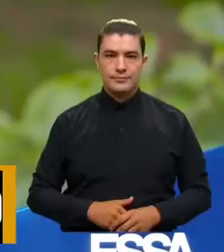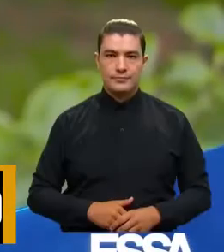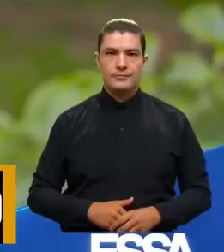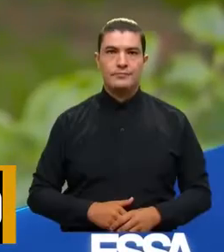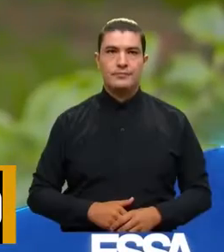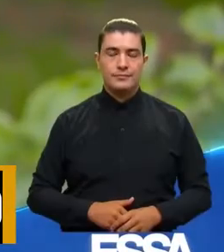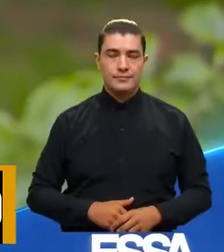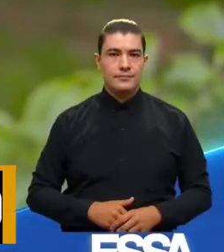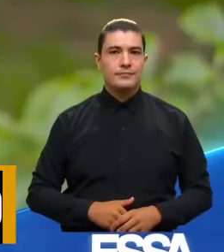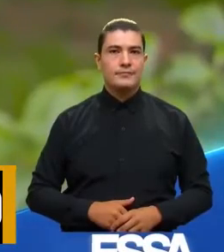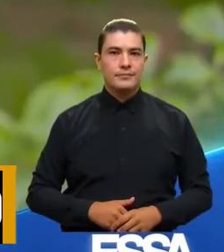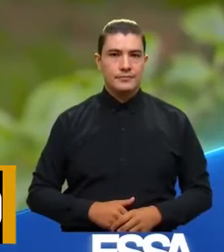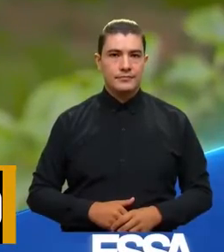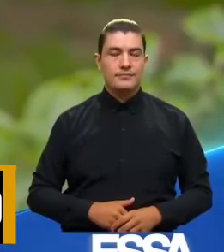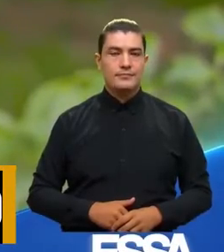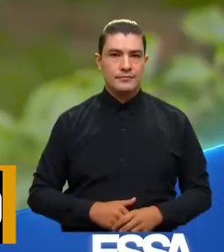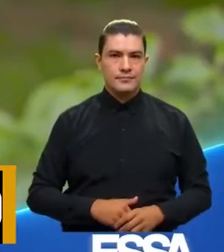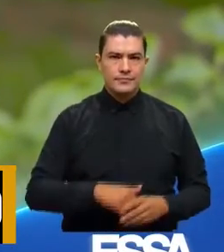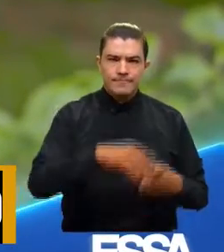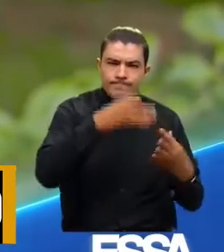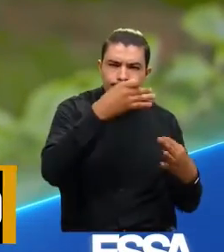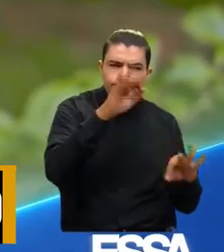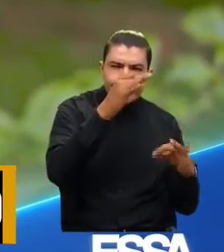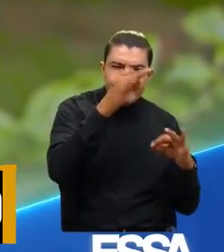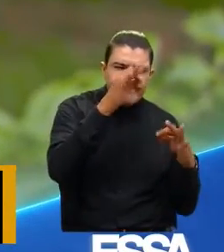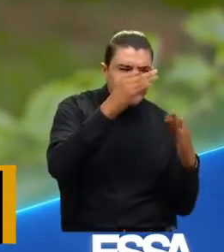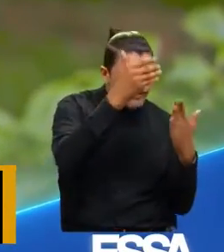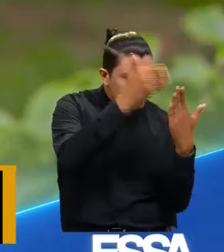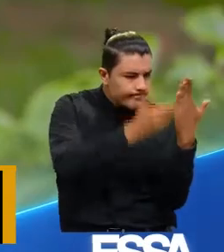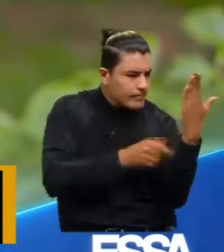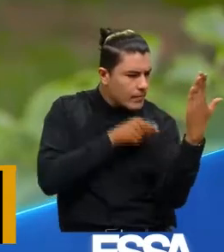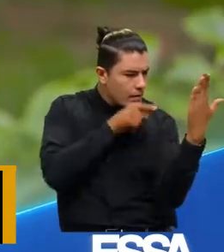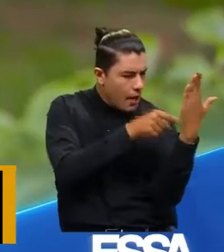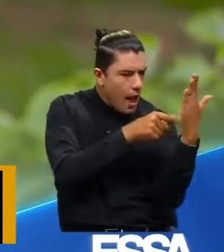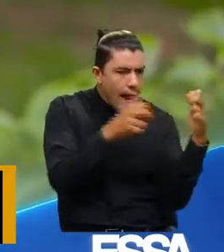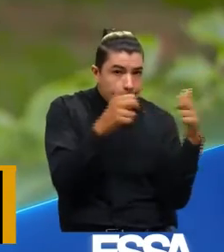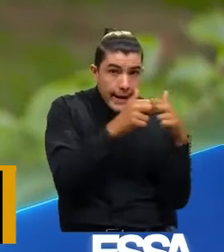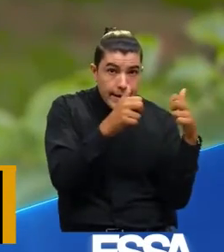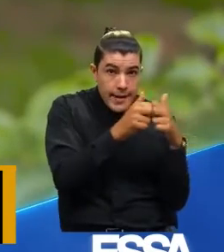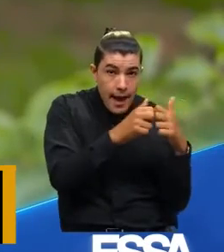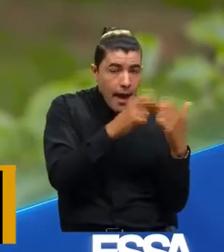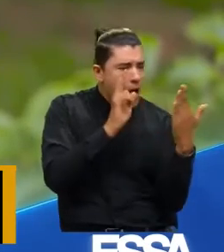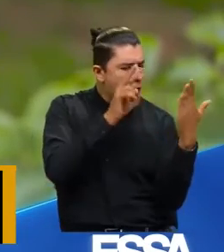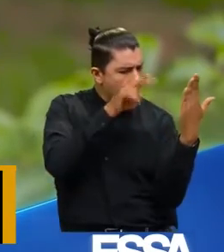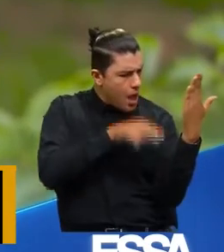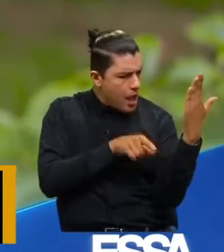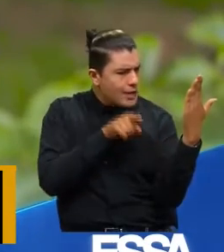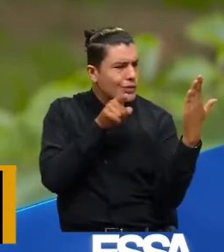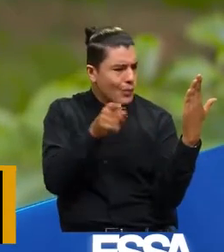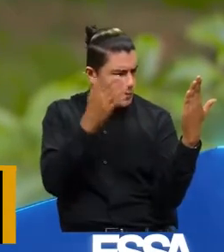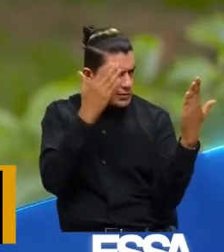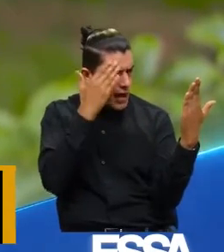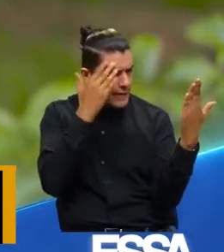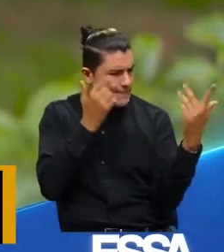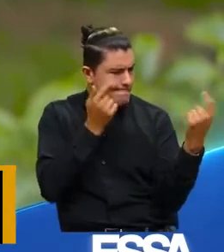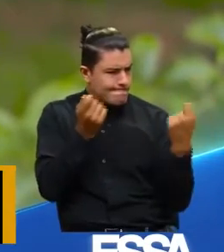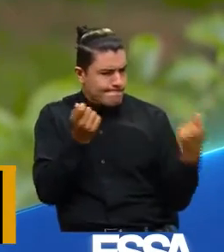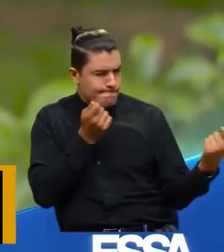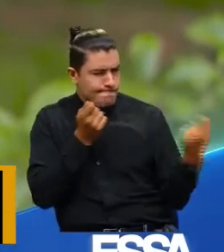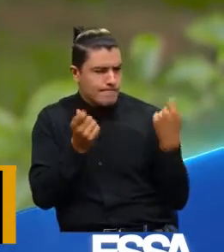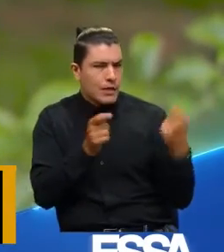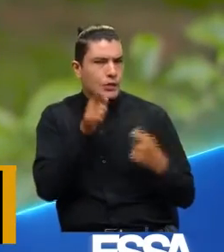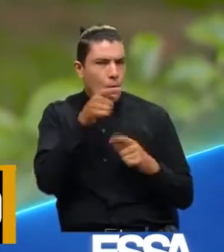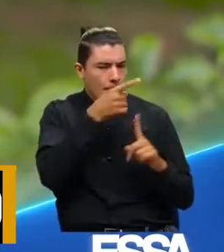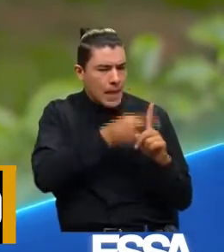Es importante que aprendas a leer la factura del servicio de energía eléctrica para que así puedas llevar un control de tu consumo y tu